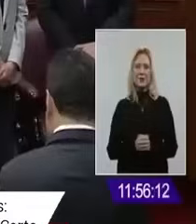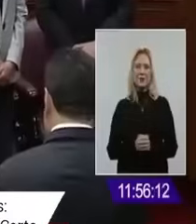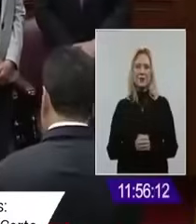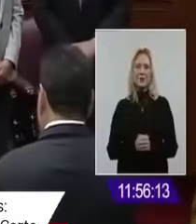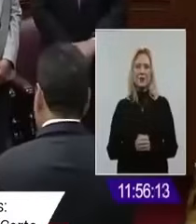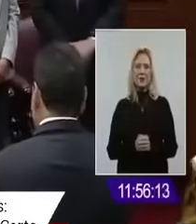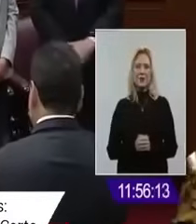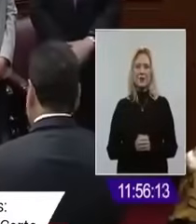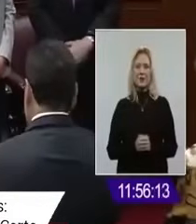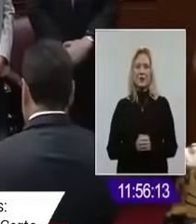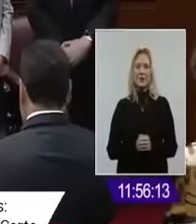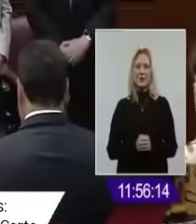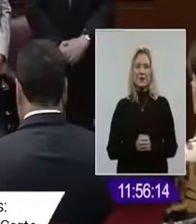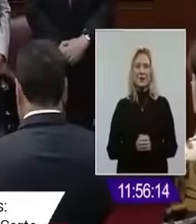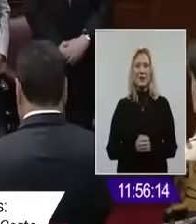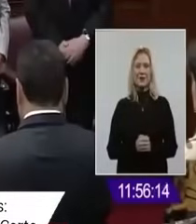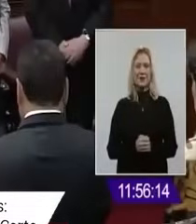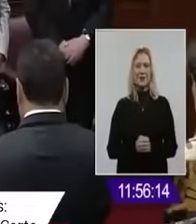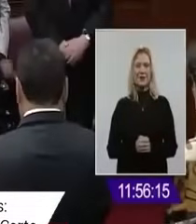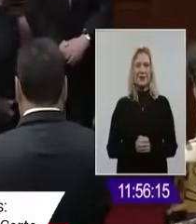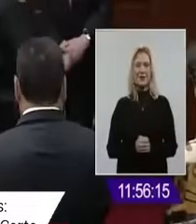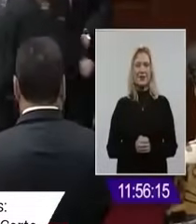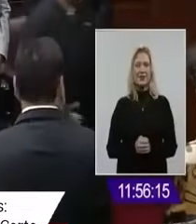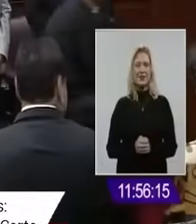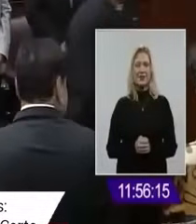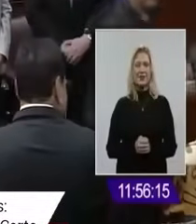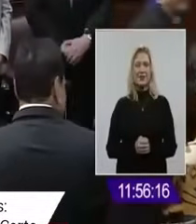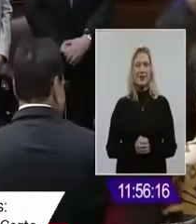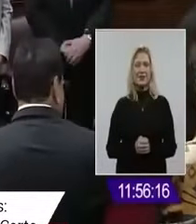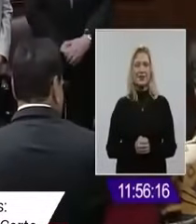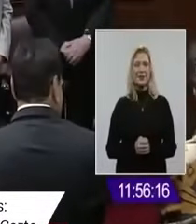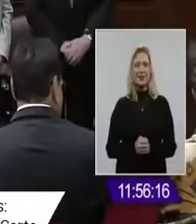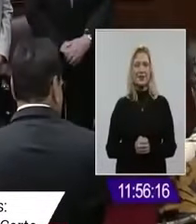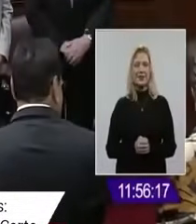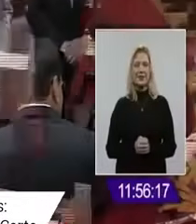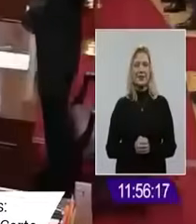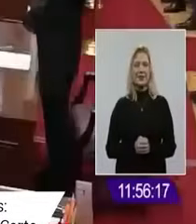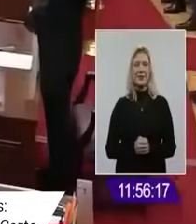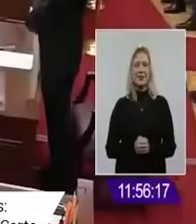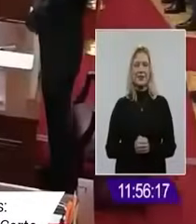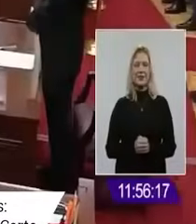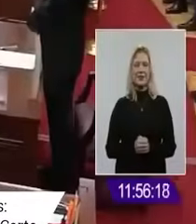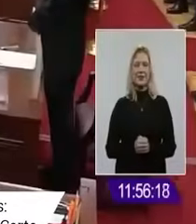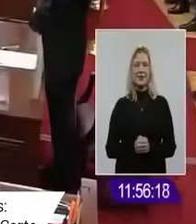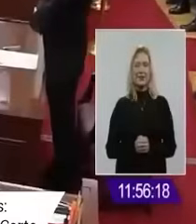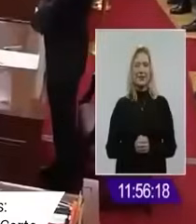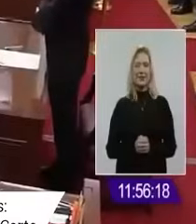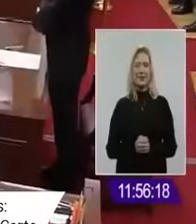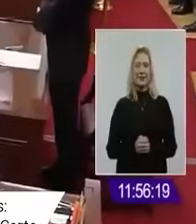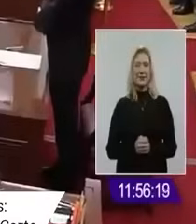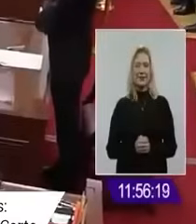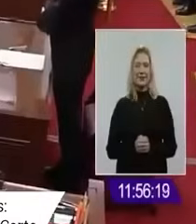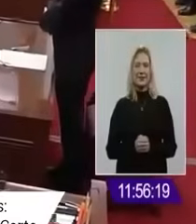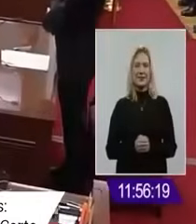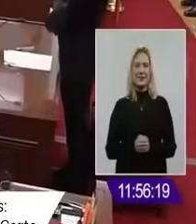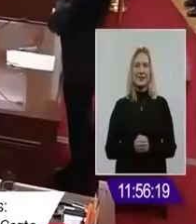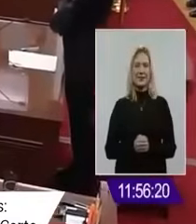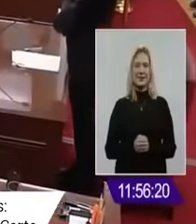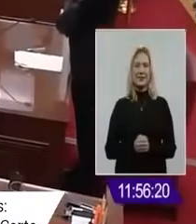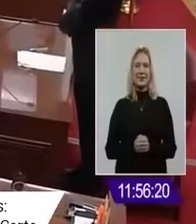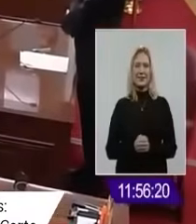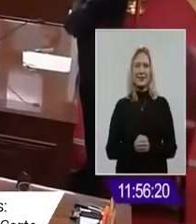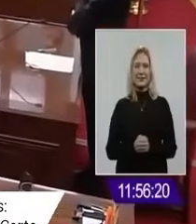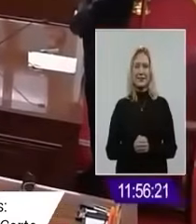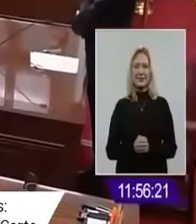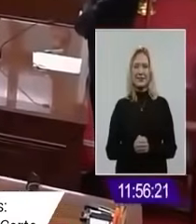garantías individuales, sino también el derecho a la alimentación, el derecho a el vestido,